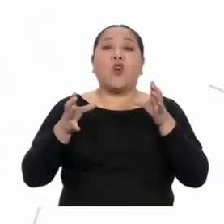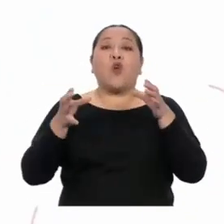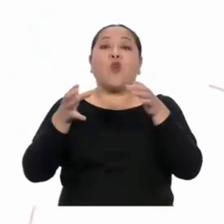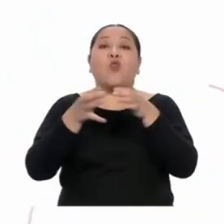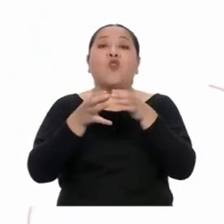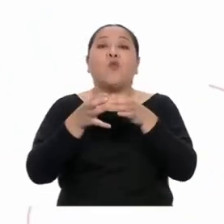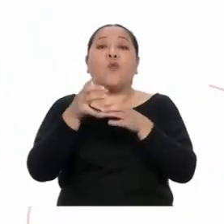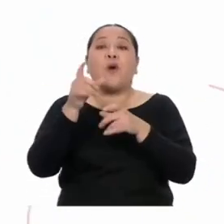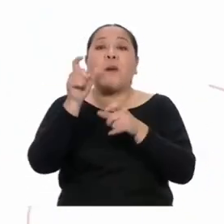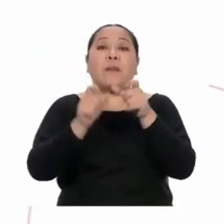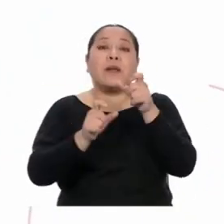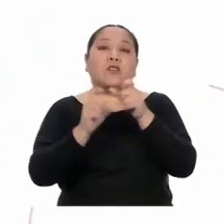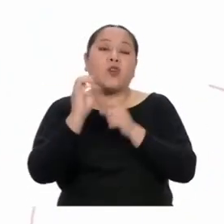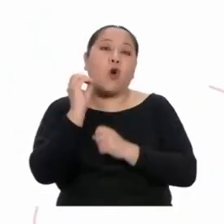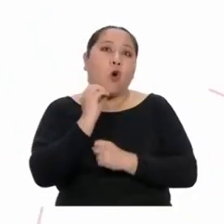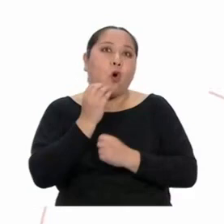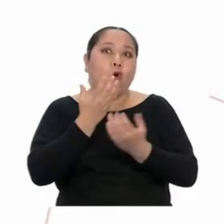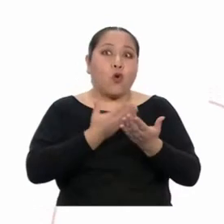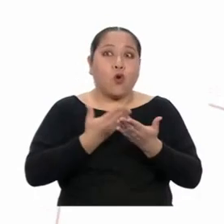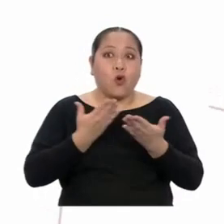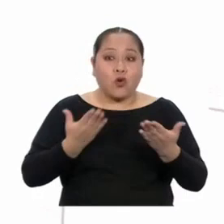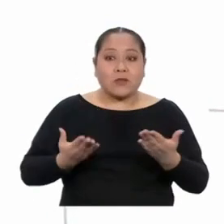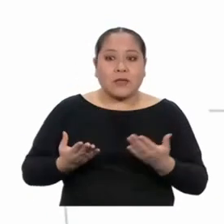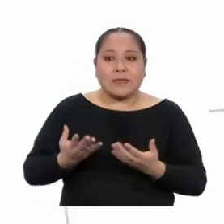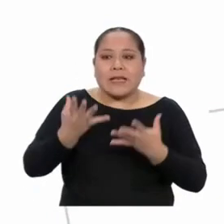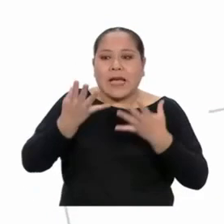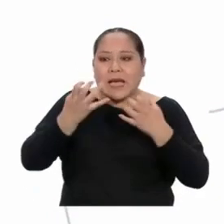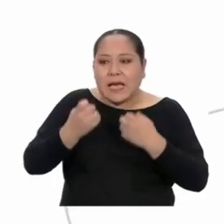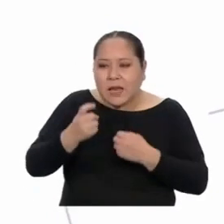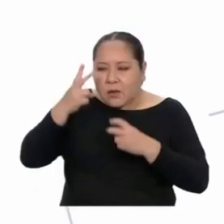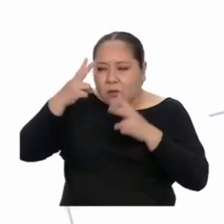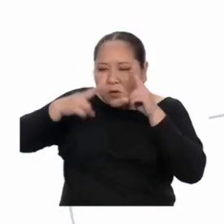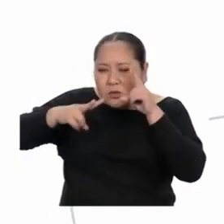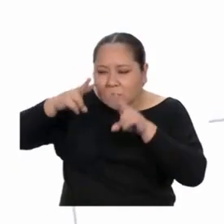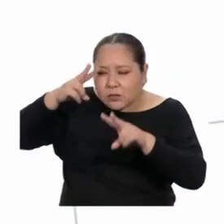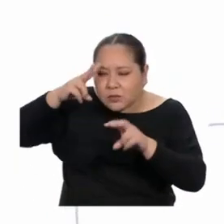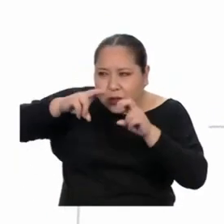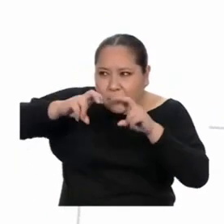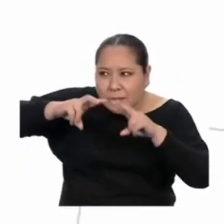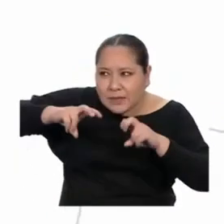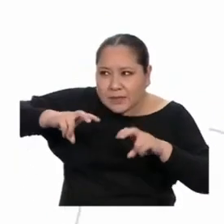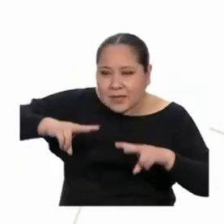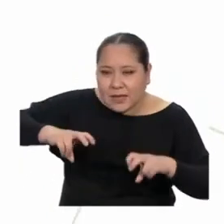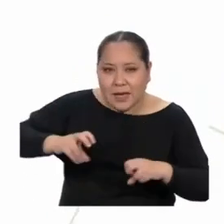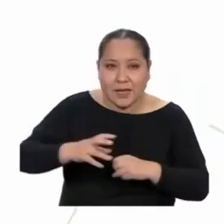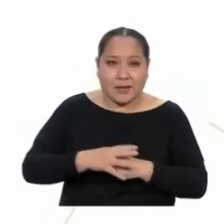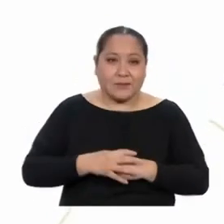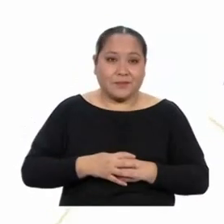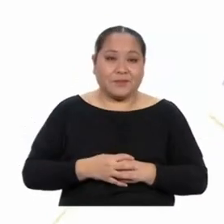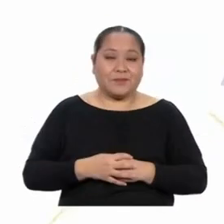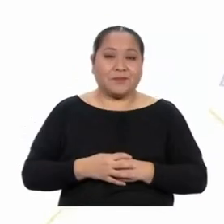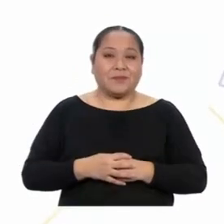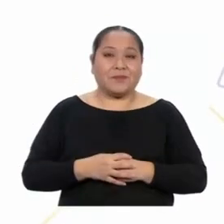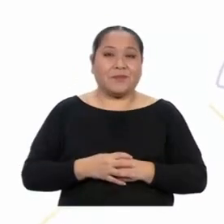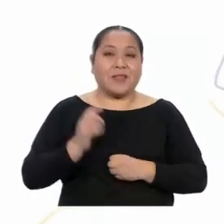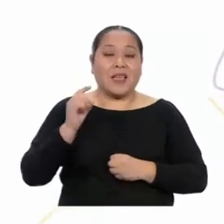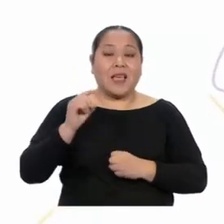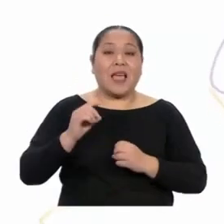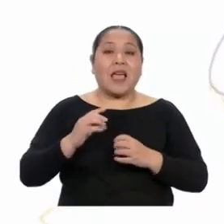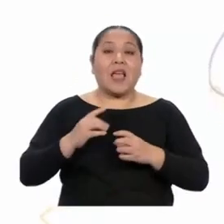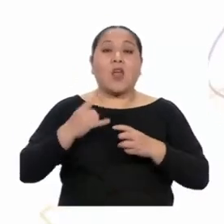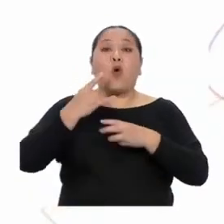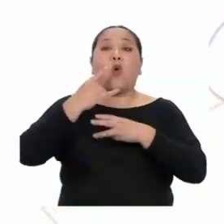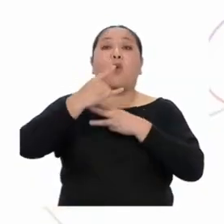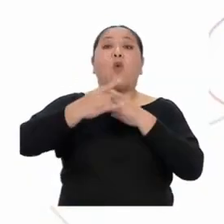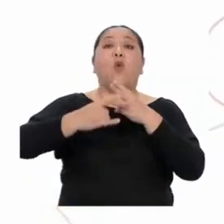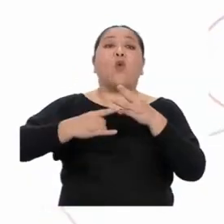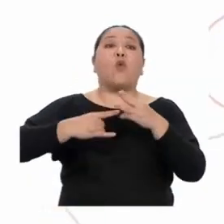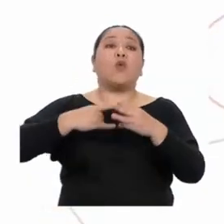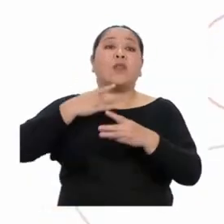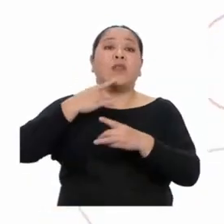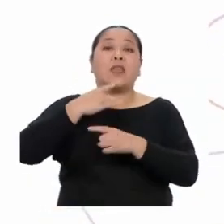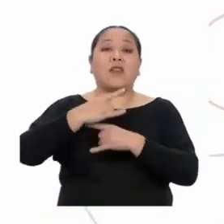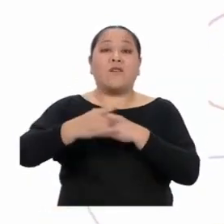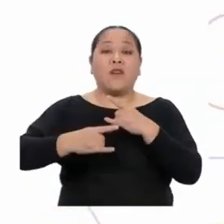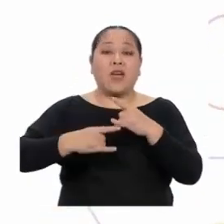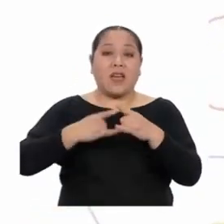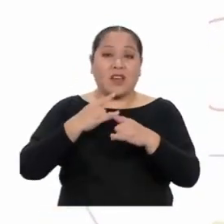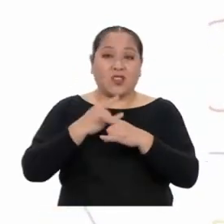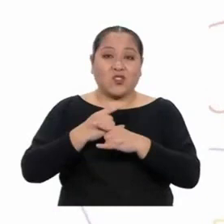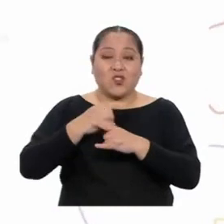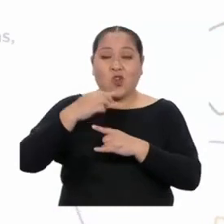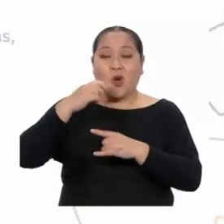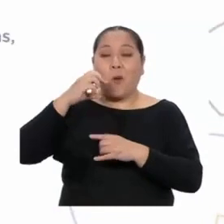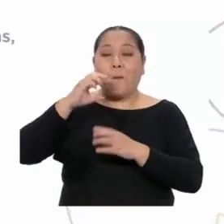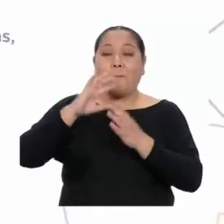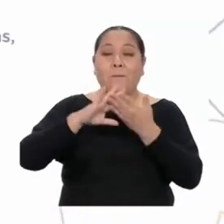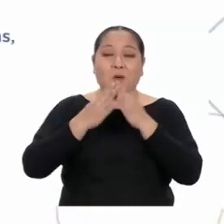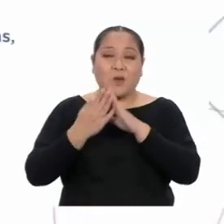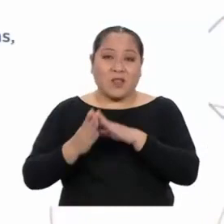u objetos de los que se desea conocer algo en una investigación. El universo o población puede estar constituido